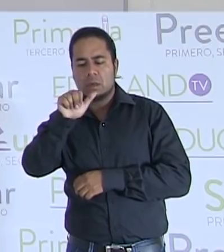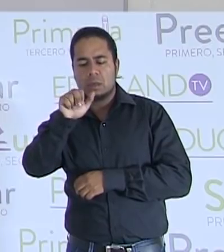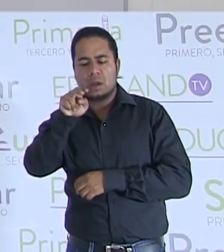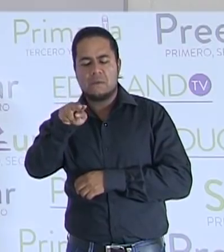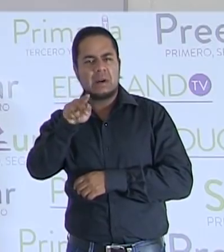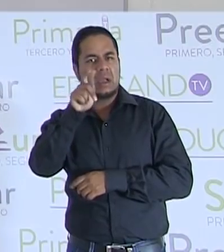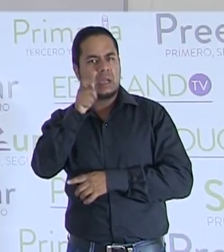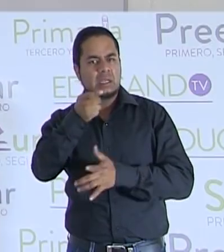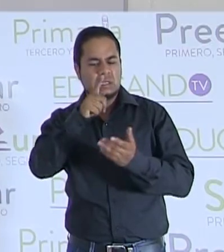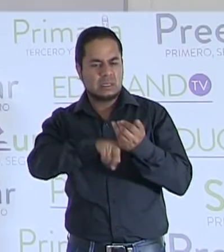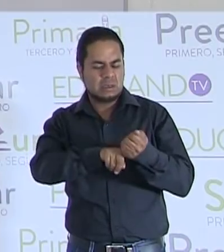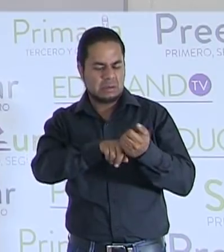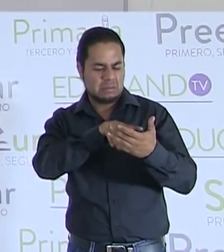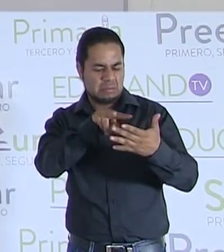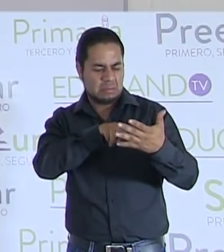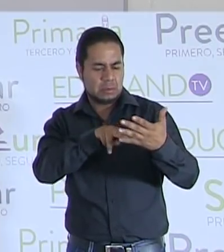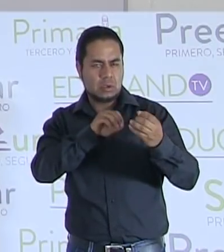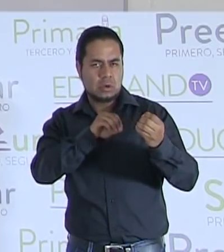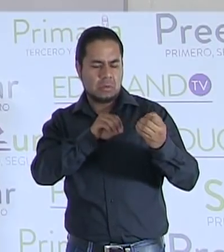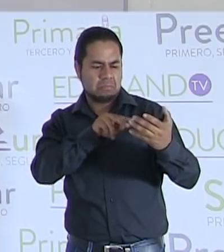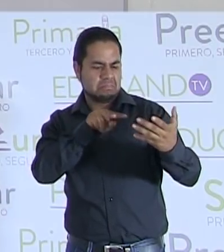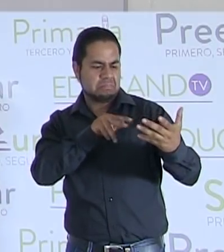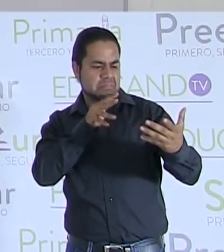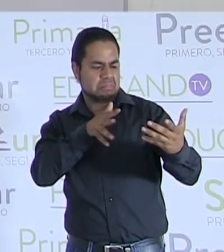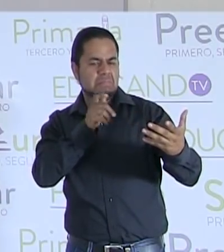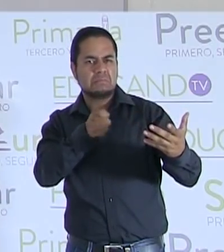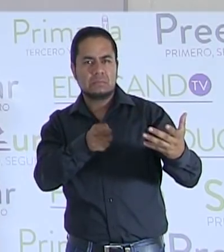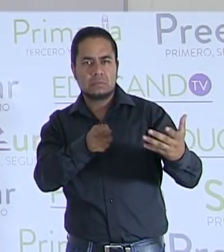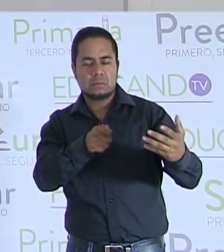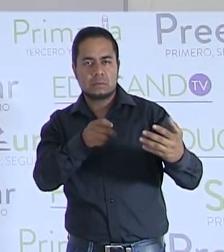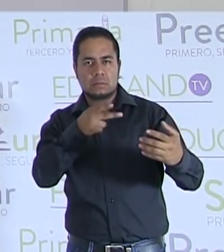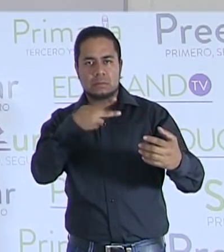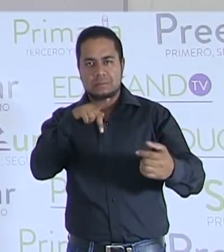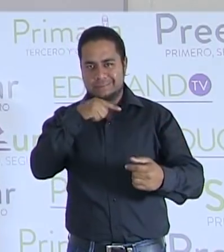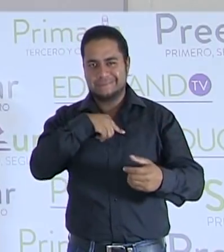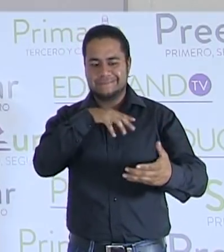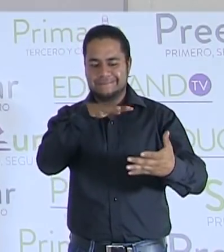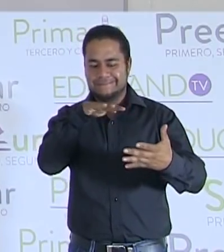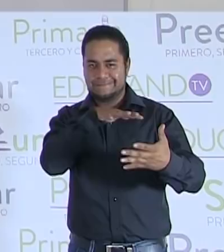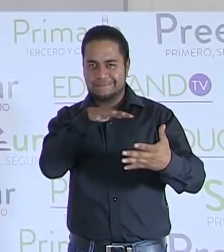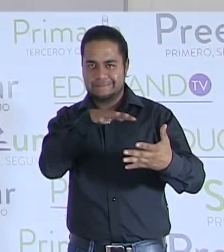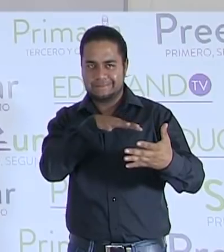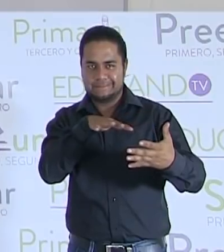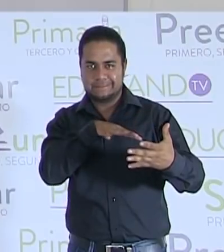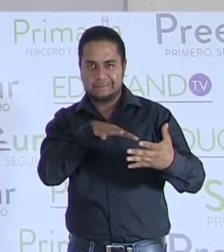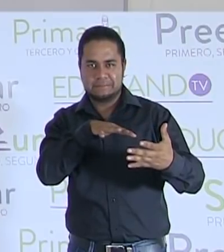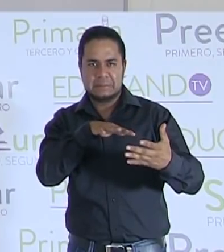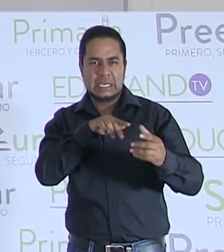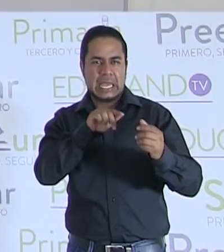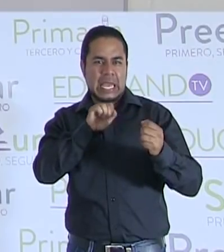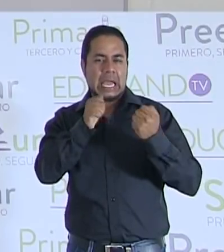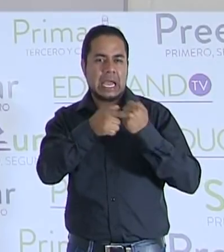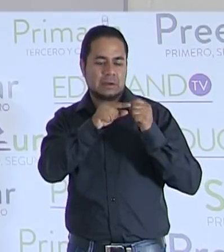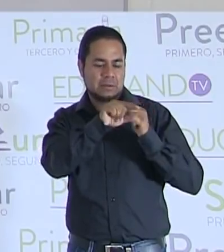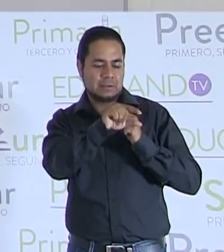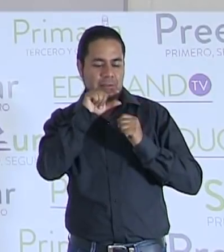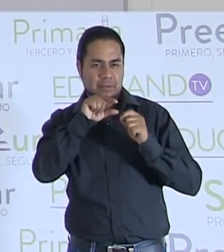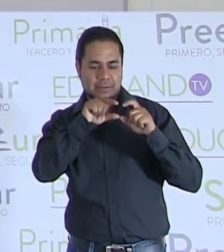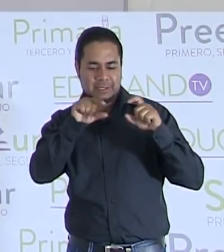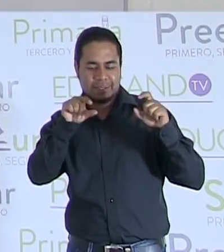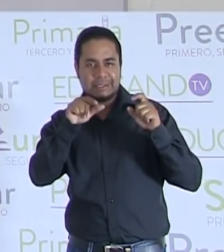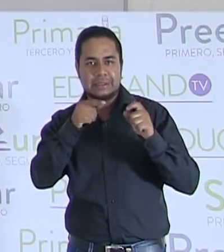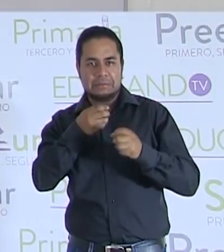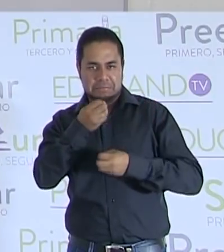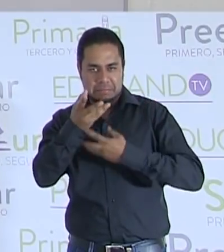significado implícito y explícito. Pero les voy a leer un fragmento de este